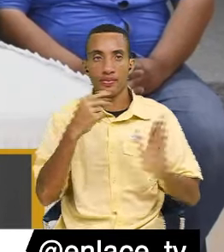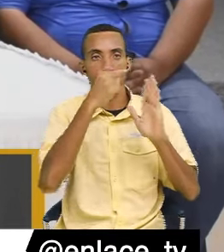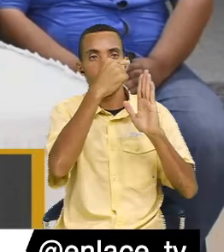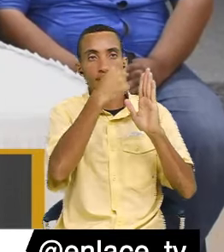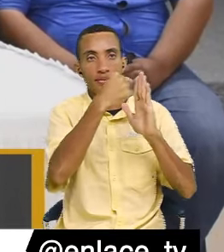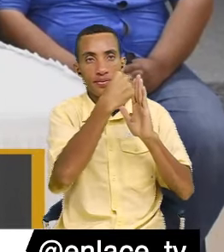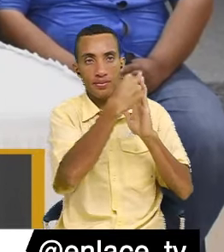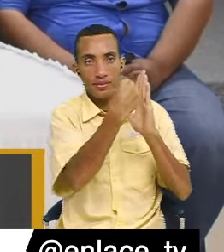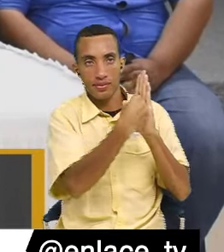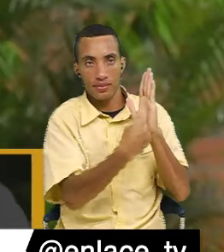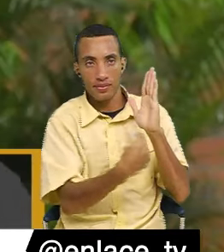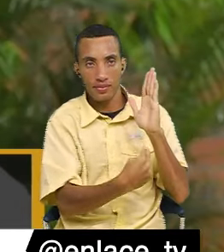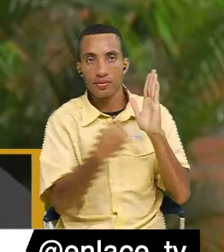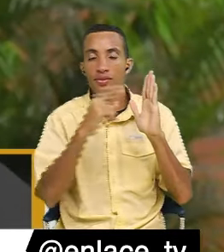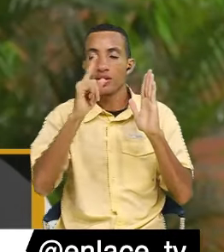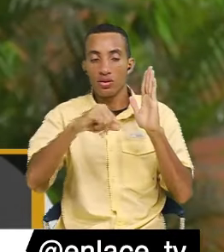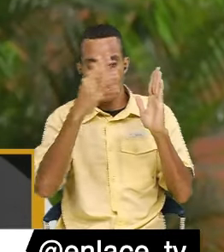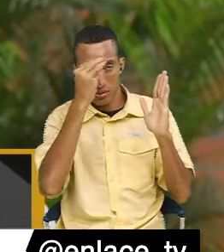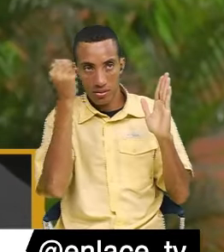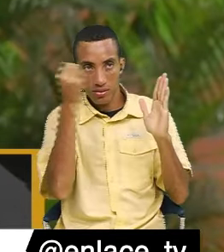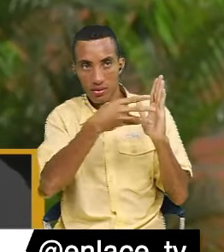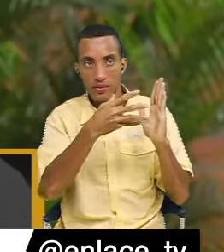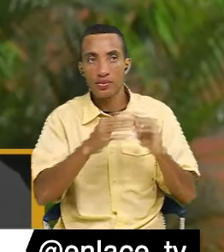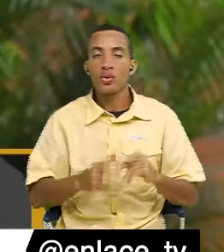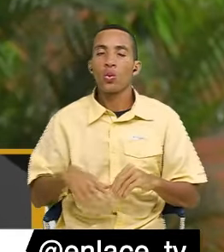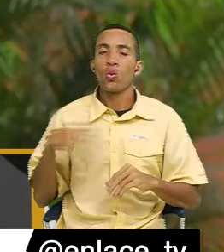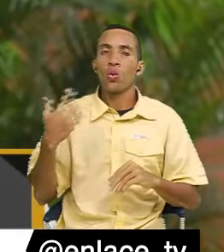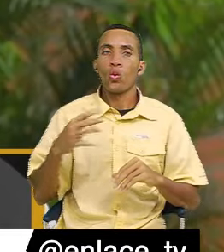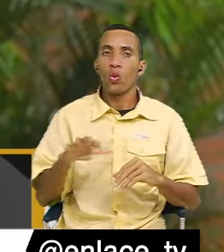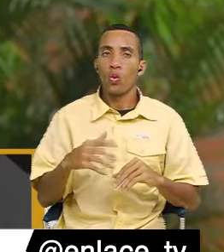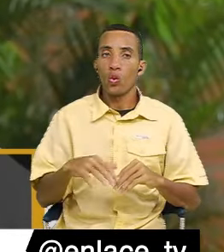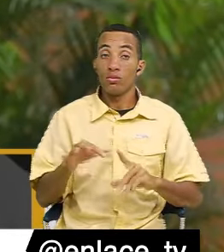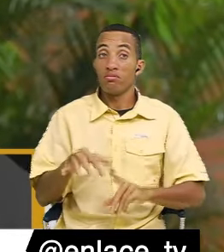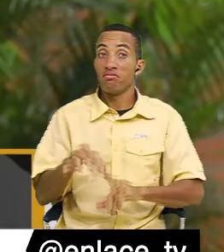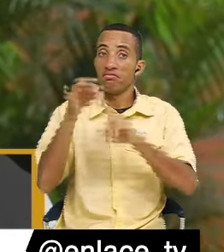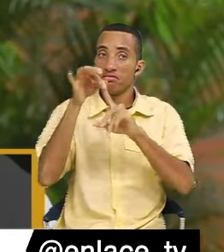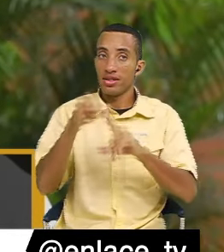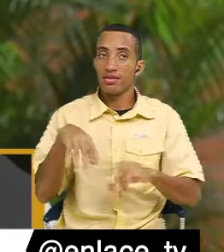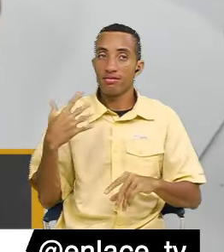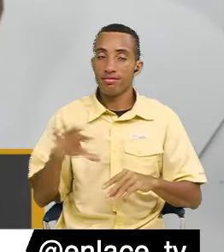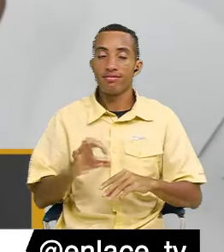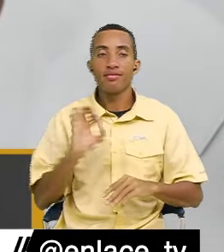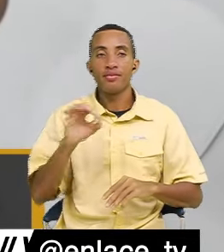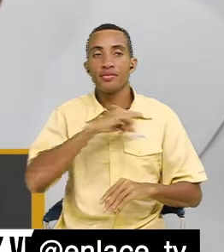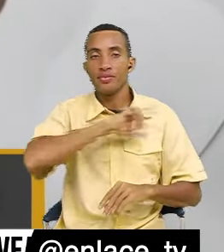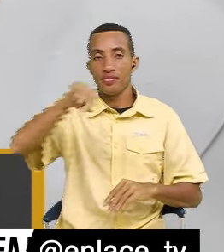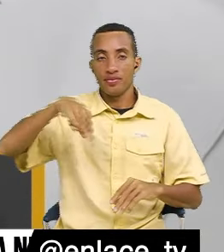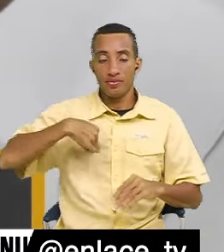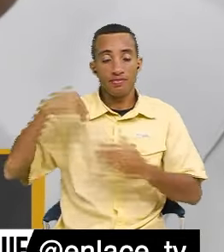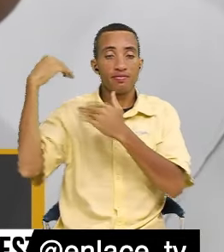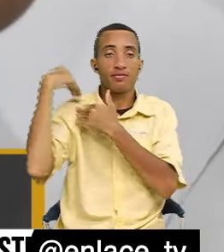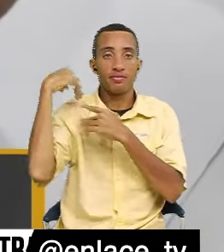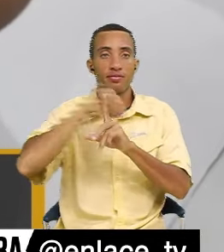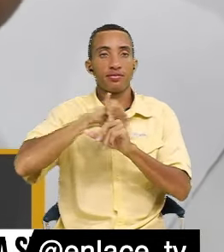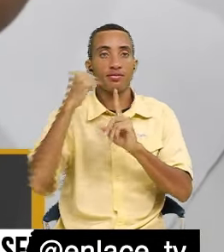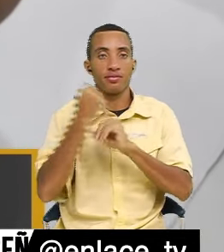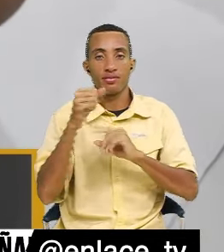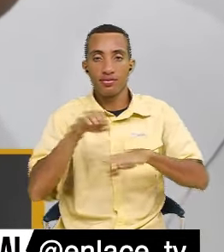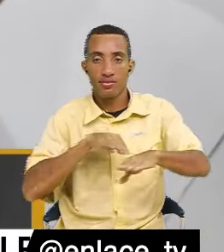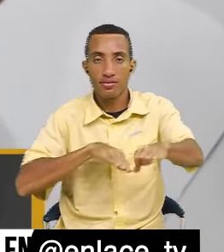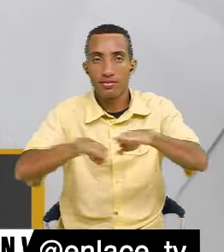en el transporte terrestre. Estos espacios me parecen excelentes porque tenemos una responsabilidad social en las vías de